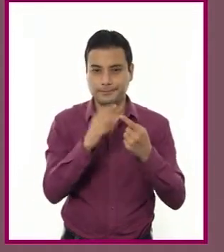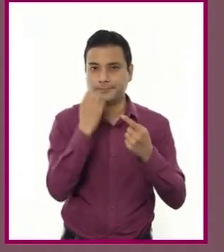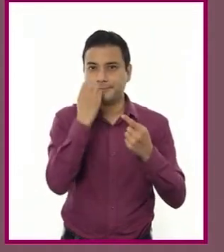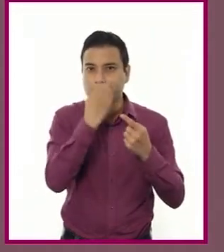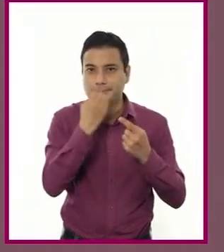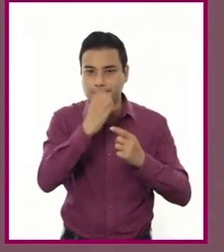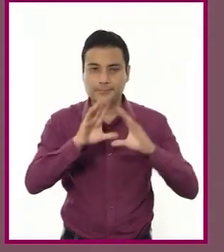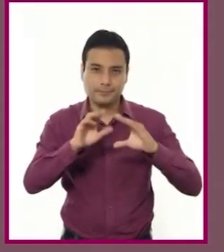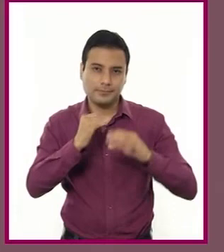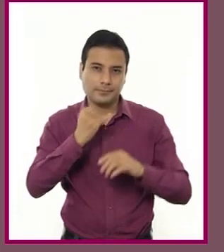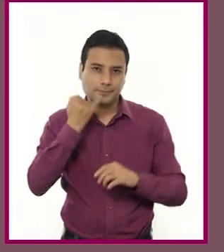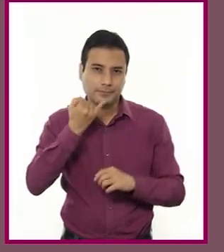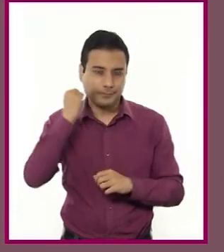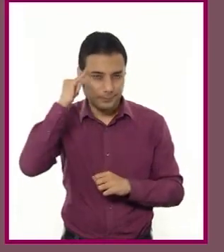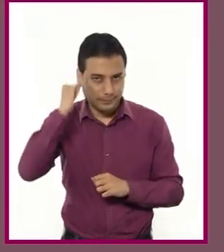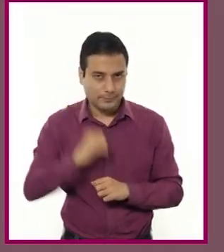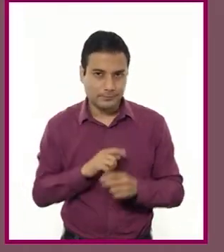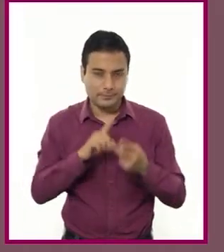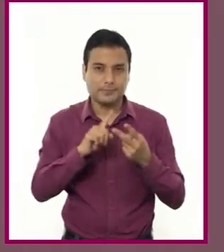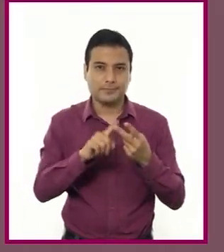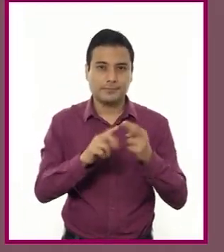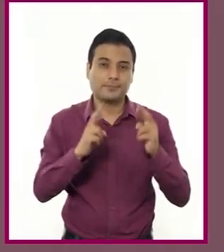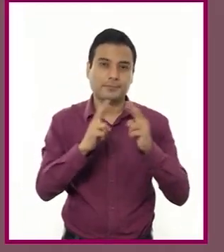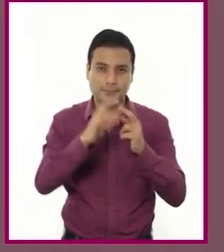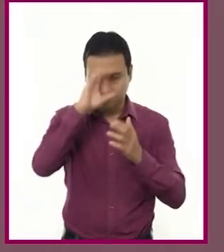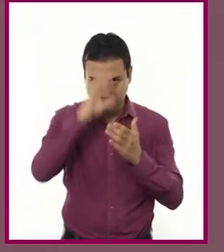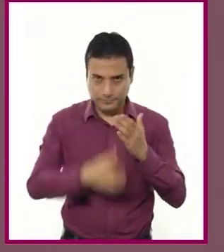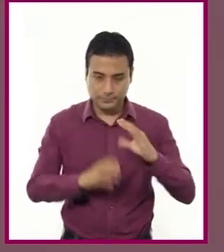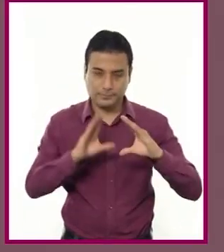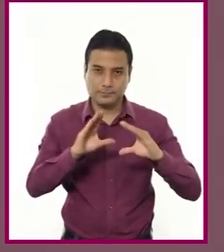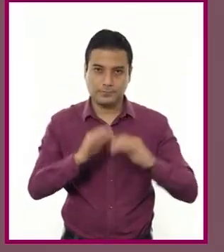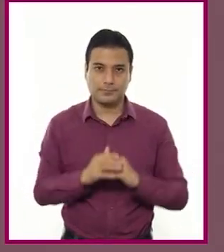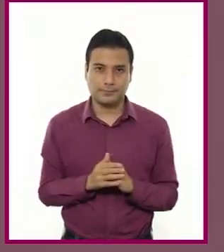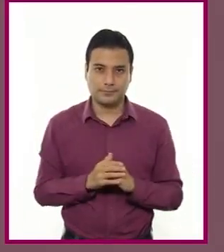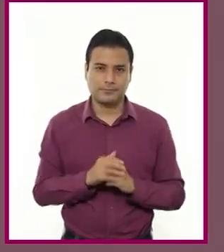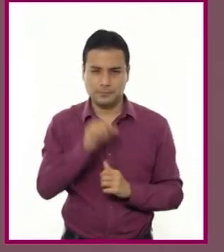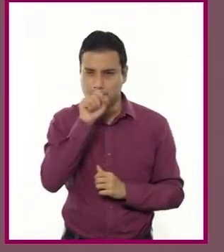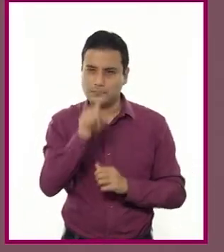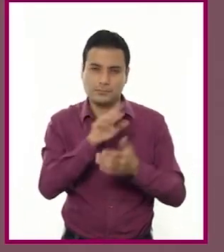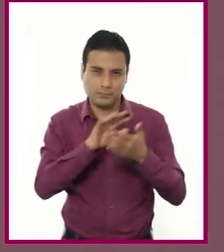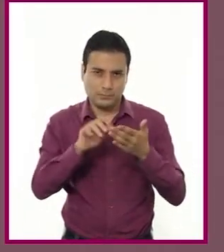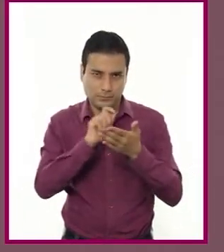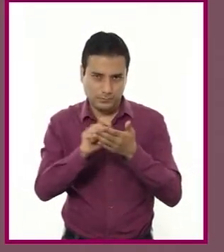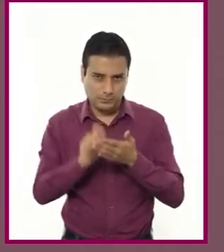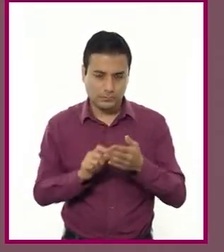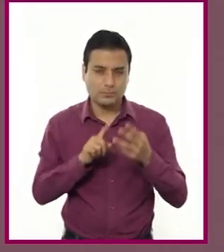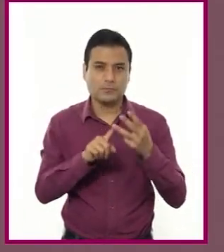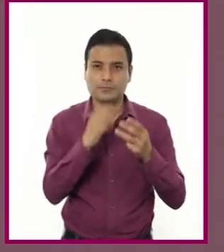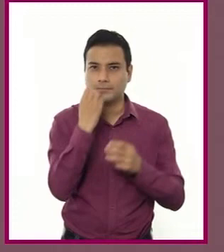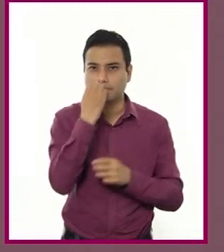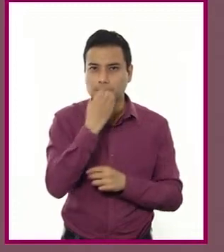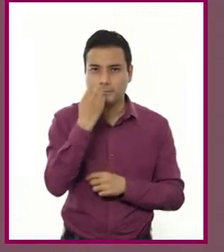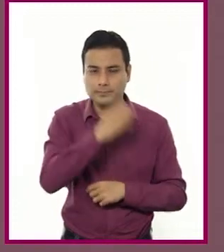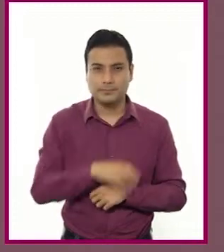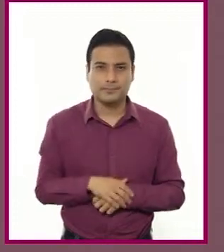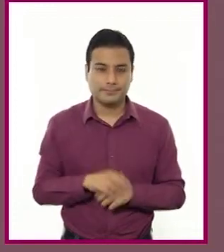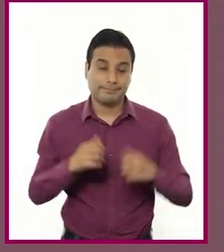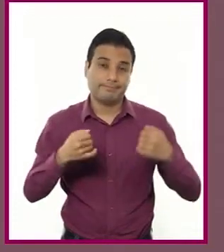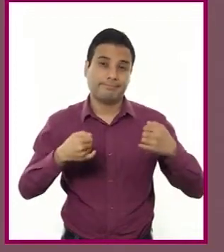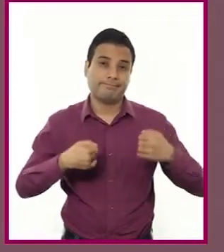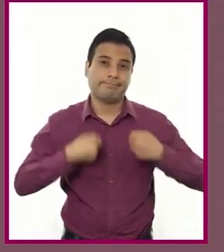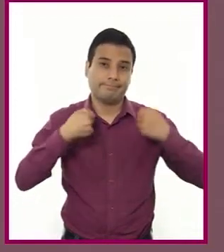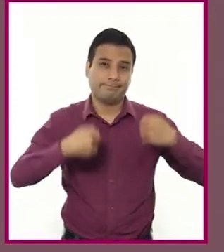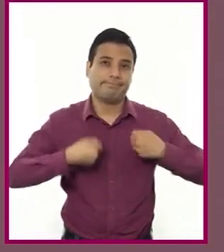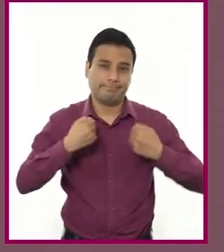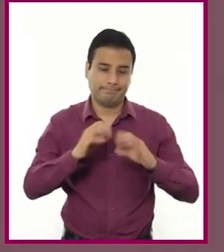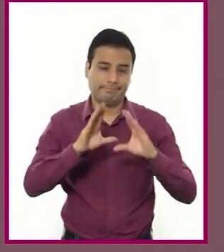lenguas nativas, en otro enseñaban la religión católica y también a leer y escribir, y en el tercero educaban a los jóvenes